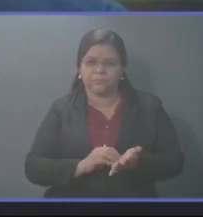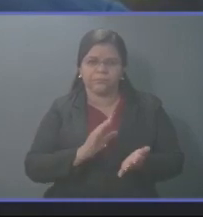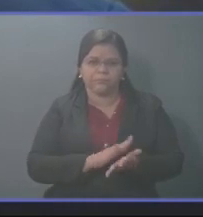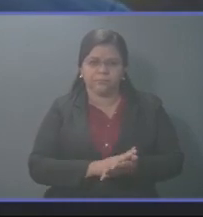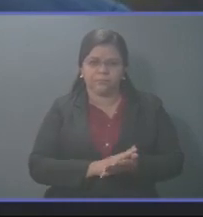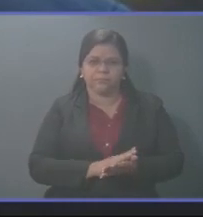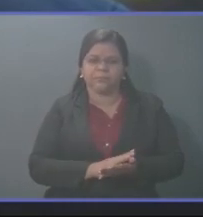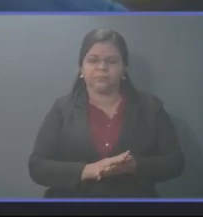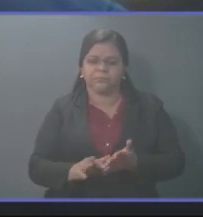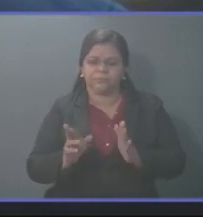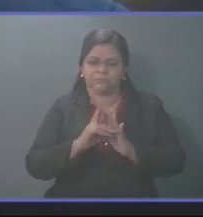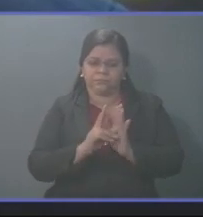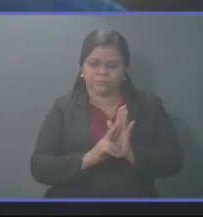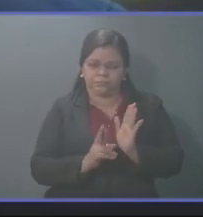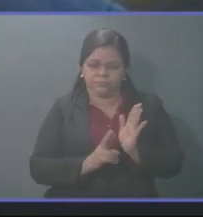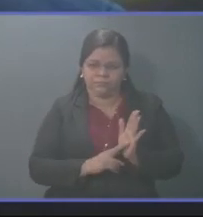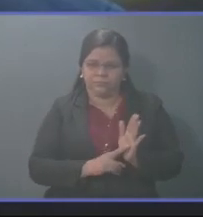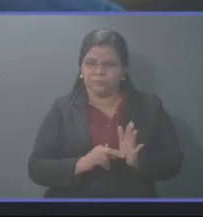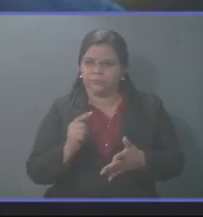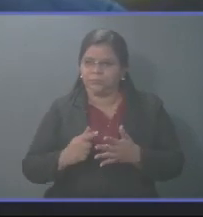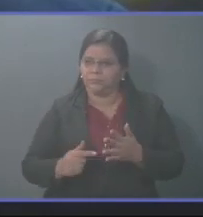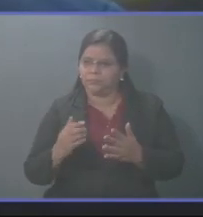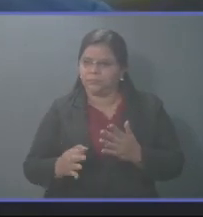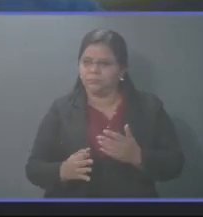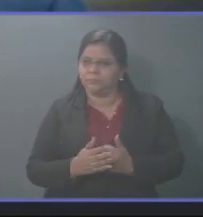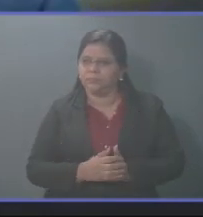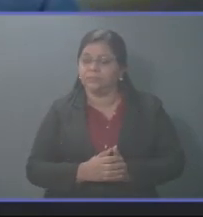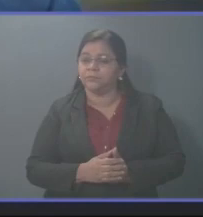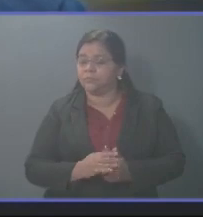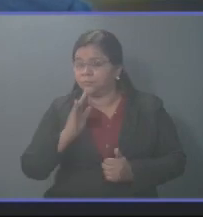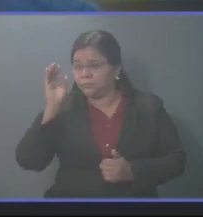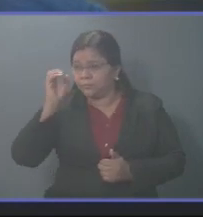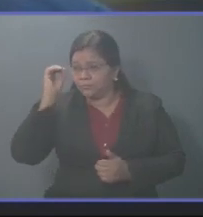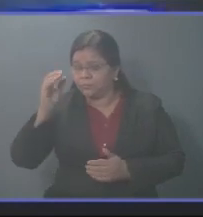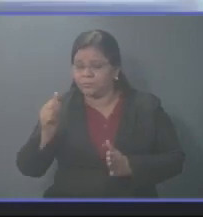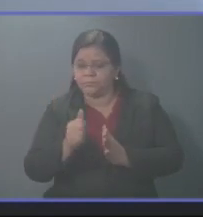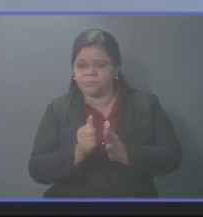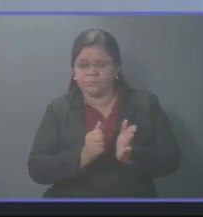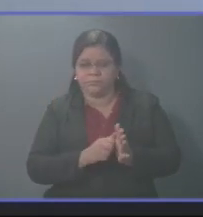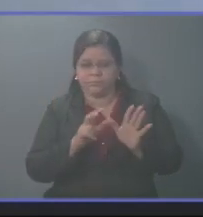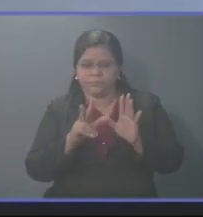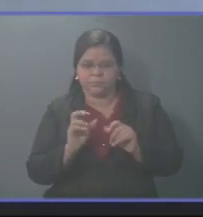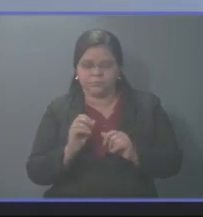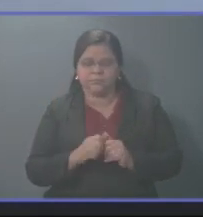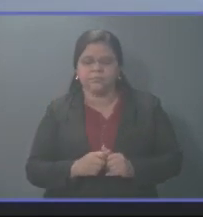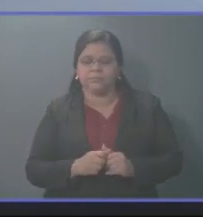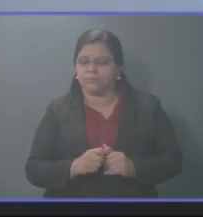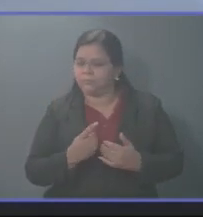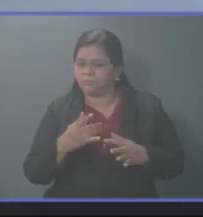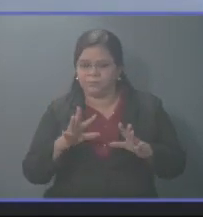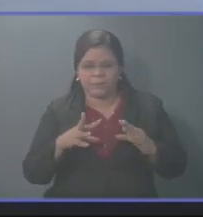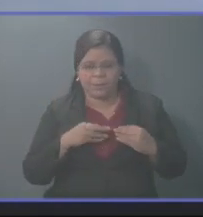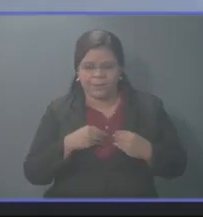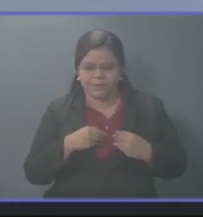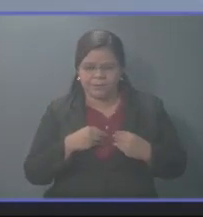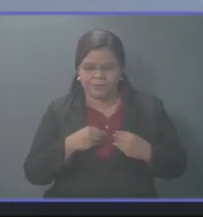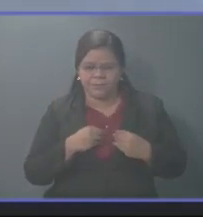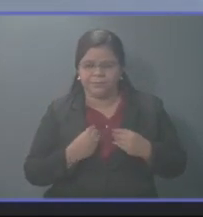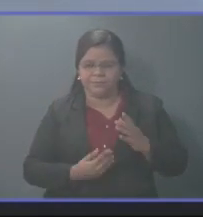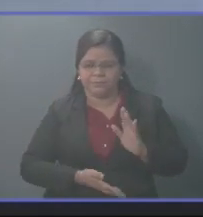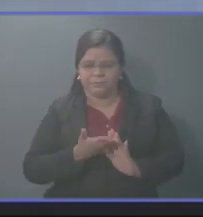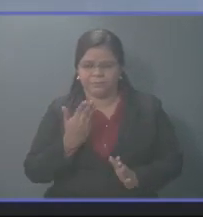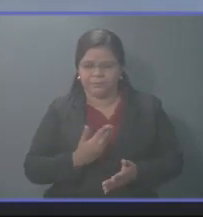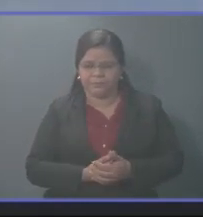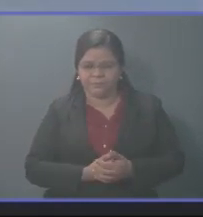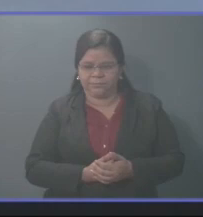establecidos en el reglamento de esta ley. Sobre la observación al artículo 80 no es aceptada, considerando esta comisión que